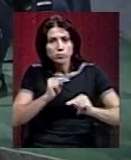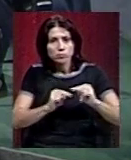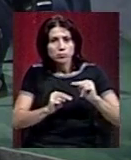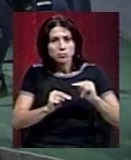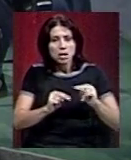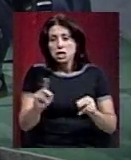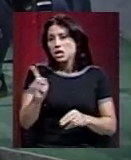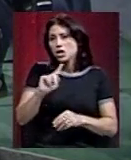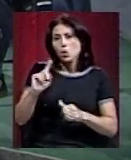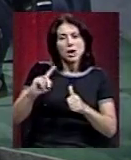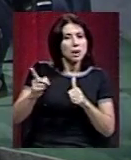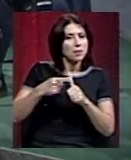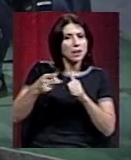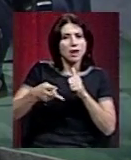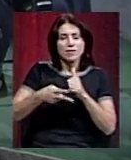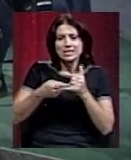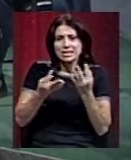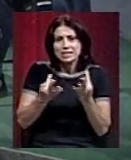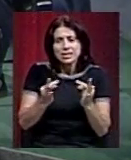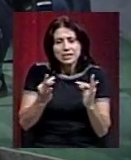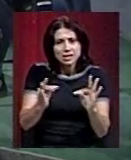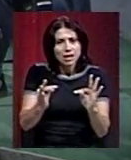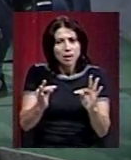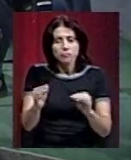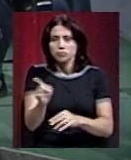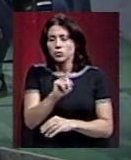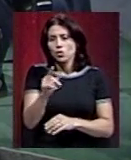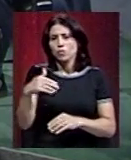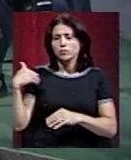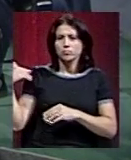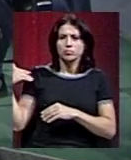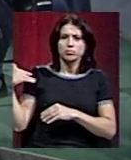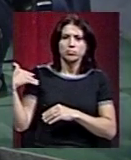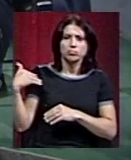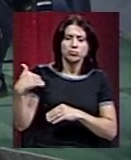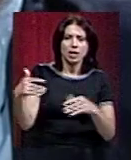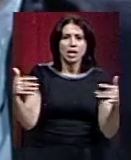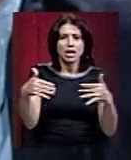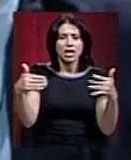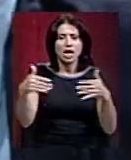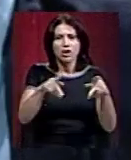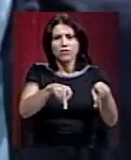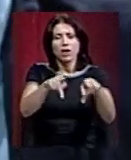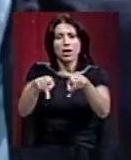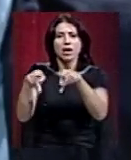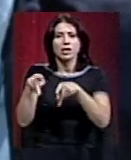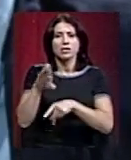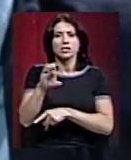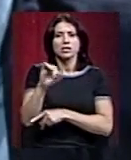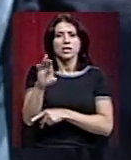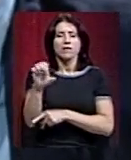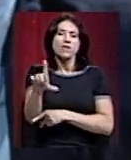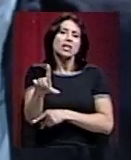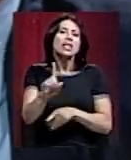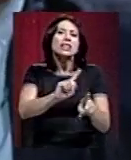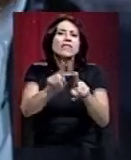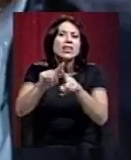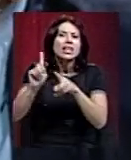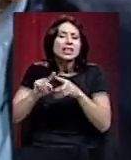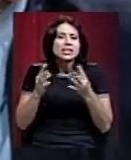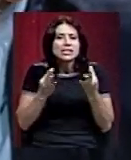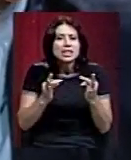era el primer intento que se hacía. Durante toda la guerra civil hubo varios intentos y varios mediadores.